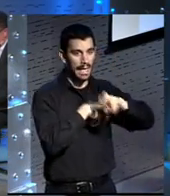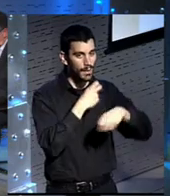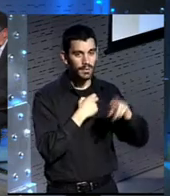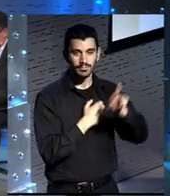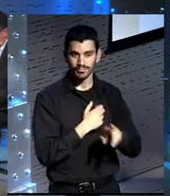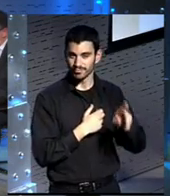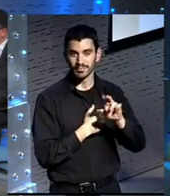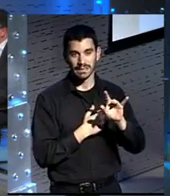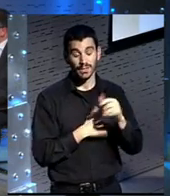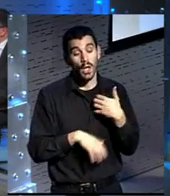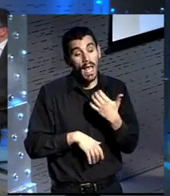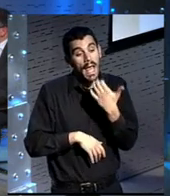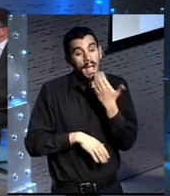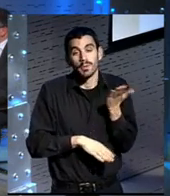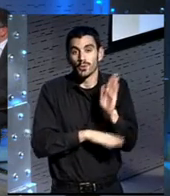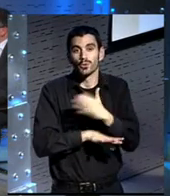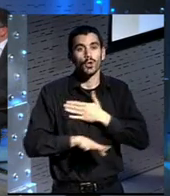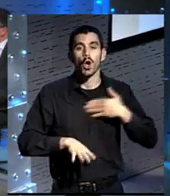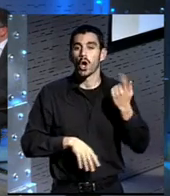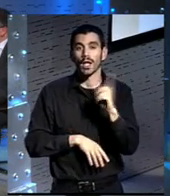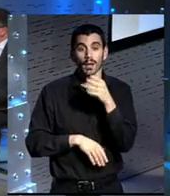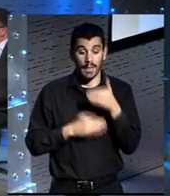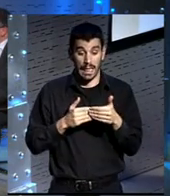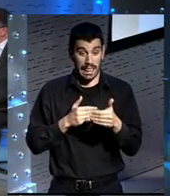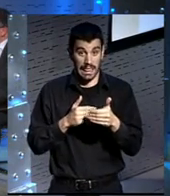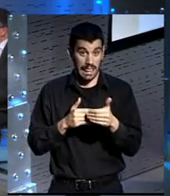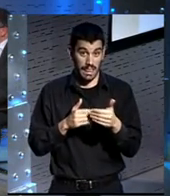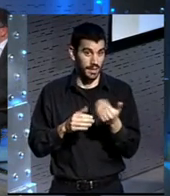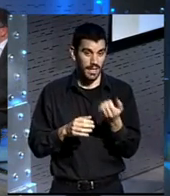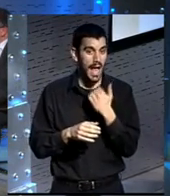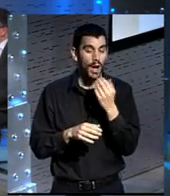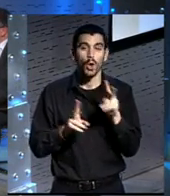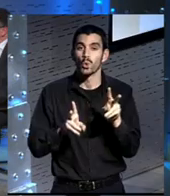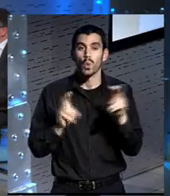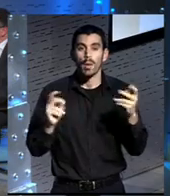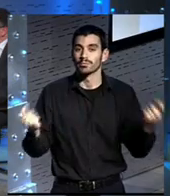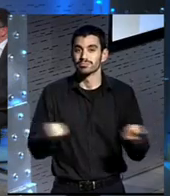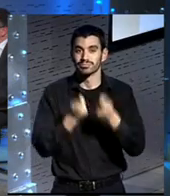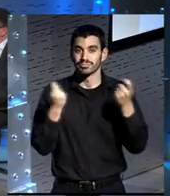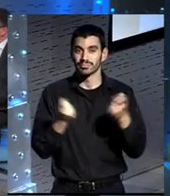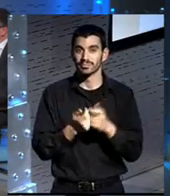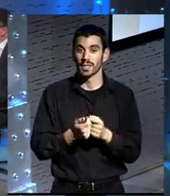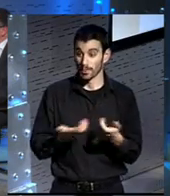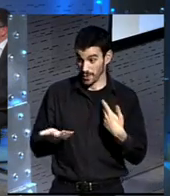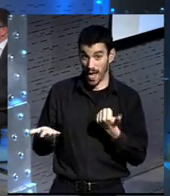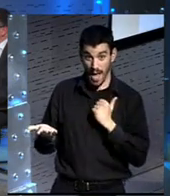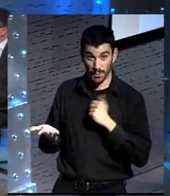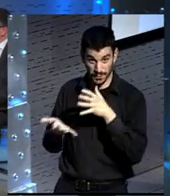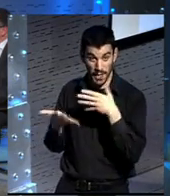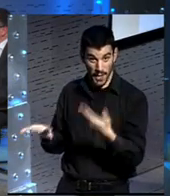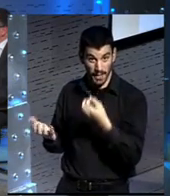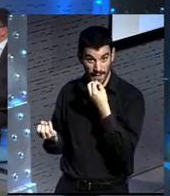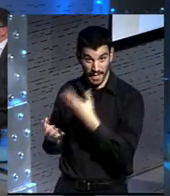voy a dar ningún ejemplo porque vamos a sacar una cosa dentro de bastante poco y no voy a contar nada. Pues ese es el momento. No